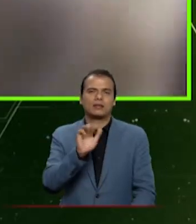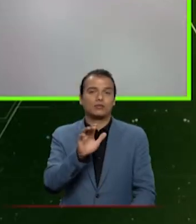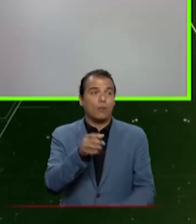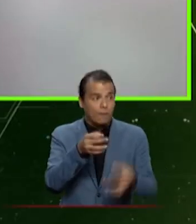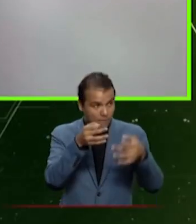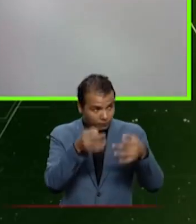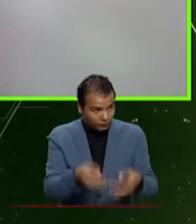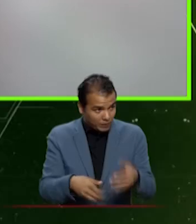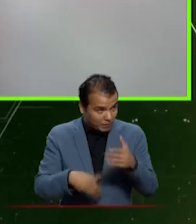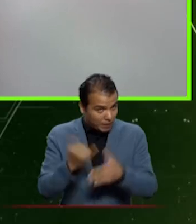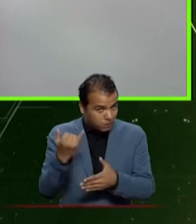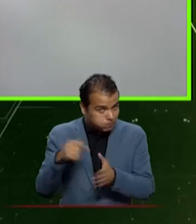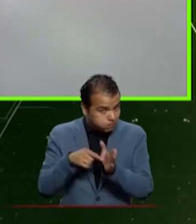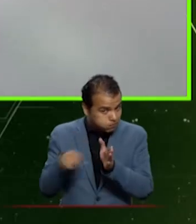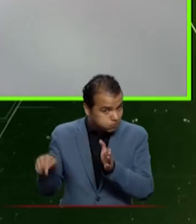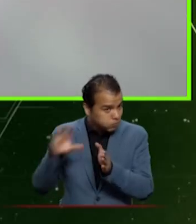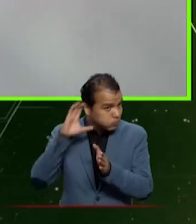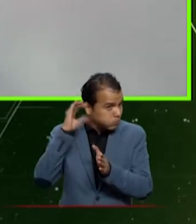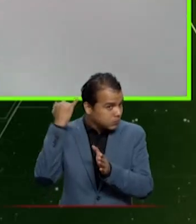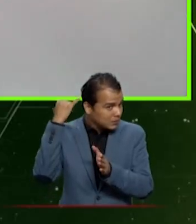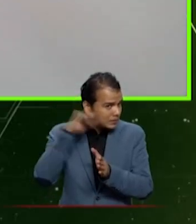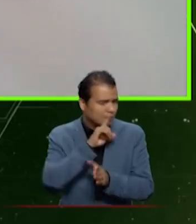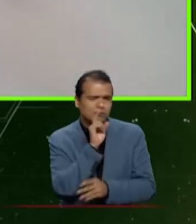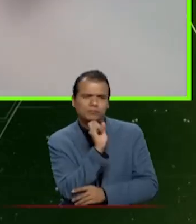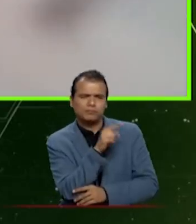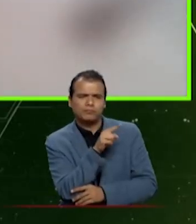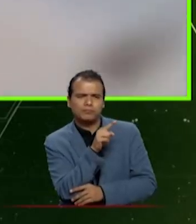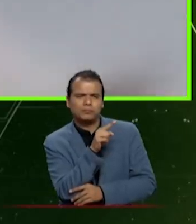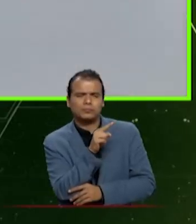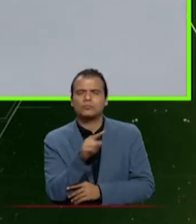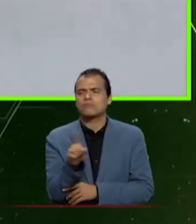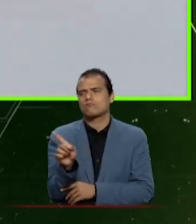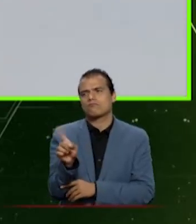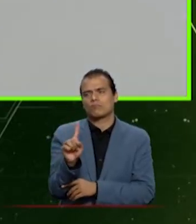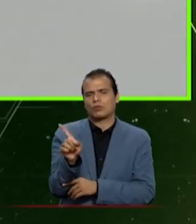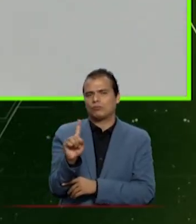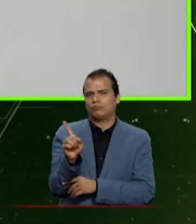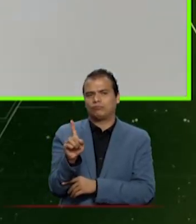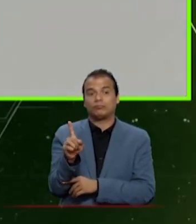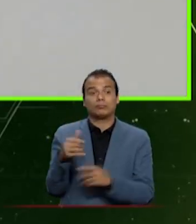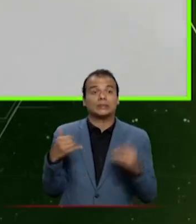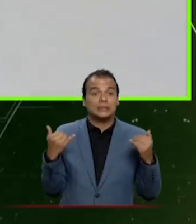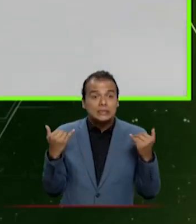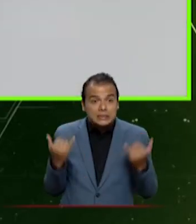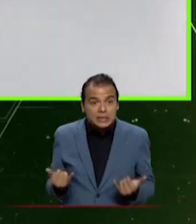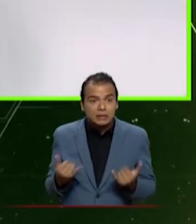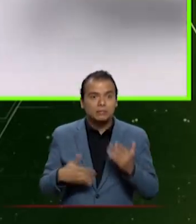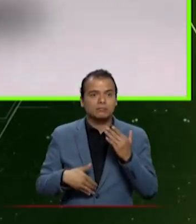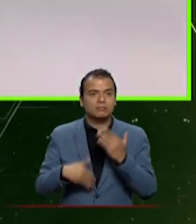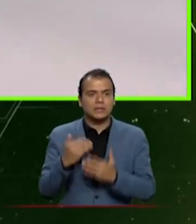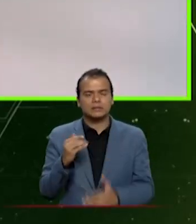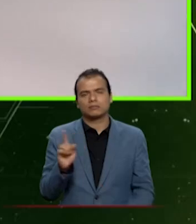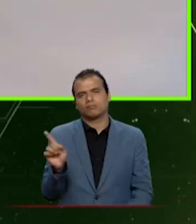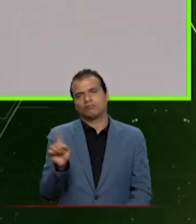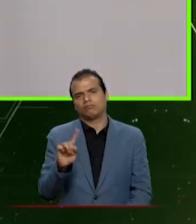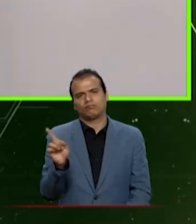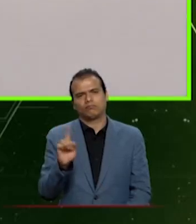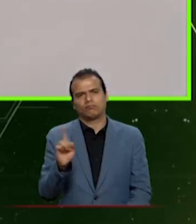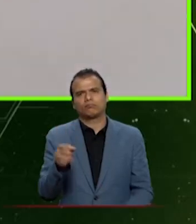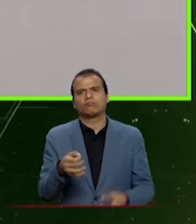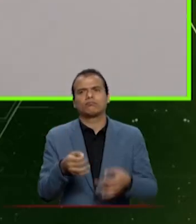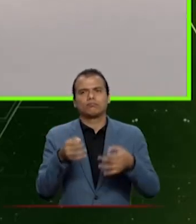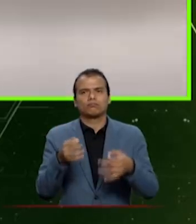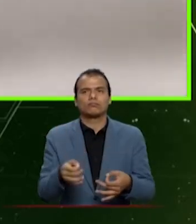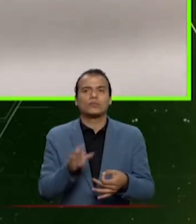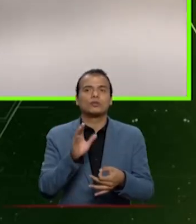momento en fenómeno de la niña hay actividad digamos del fenómeno de la niña no en este momento no está no tenemos el fenómeno de la niña de hecho el fenómeno